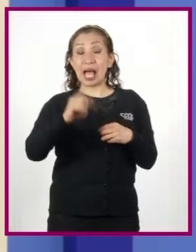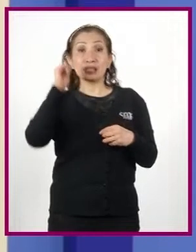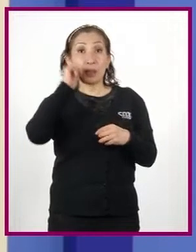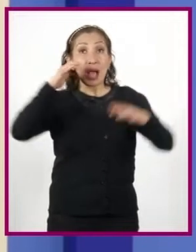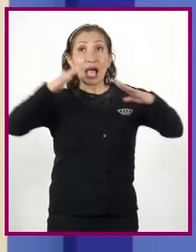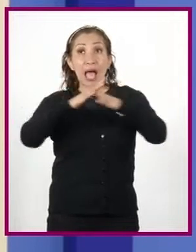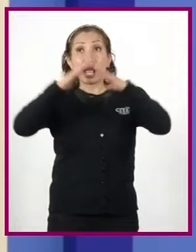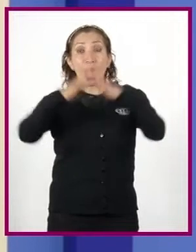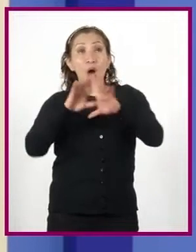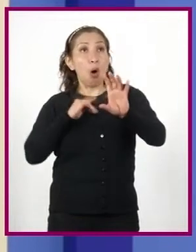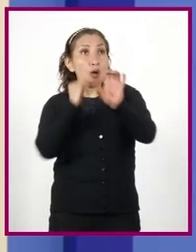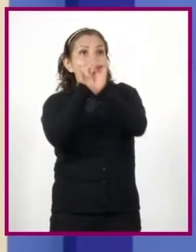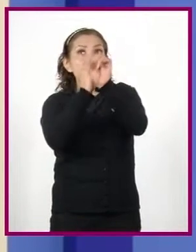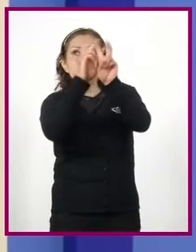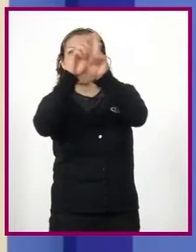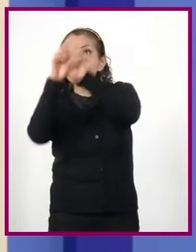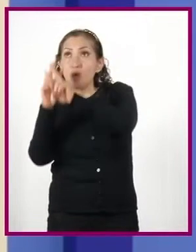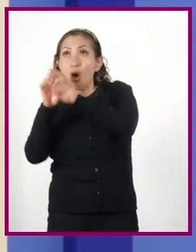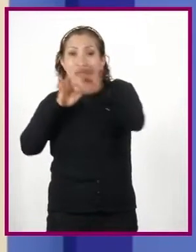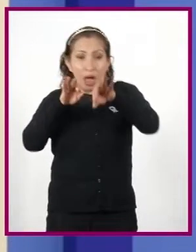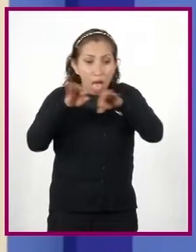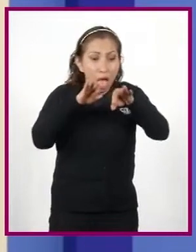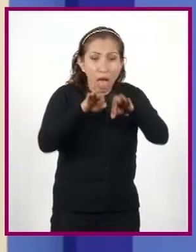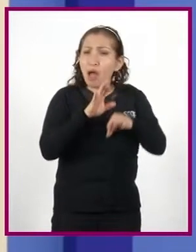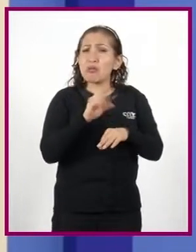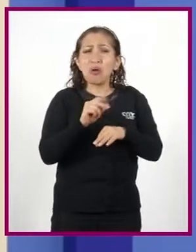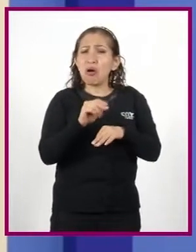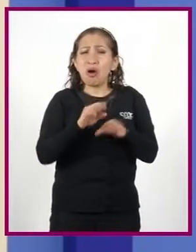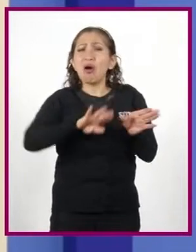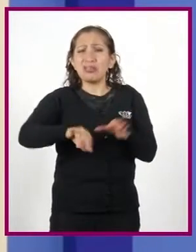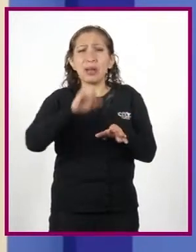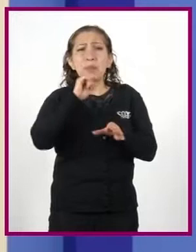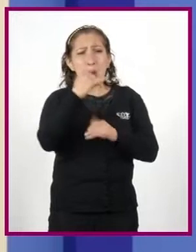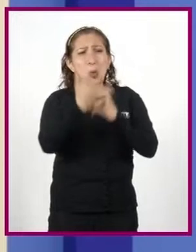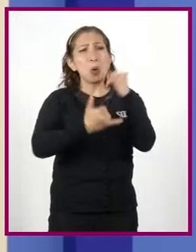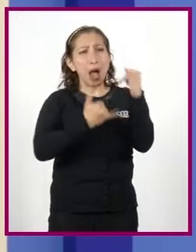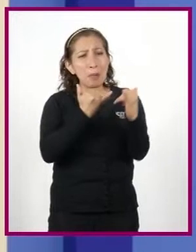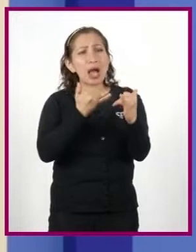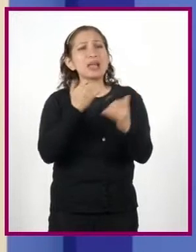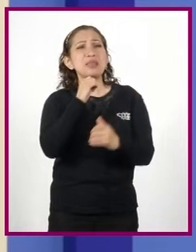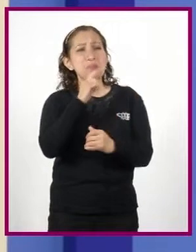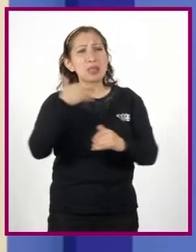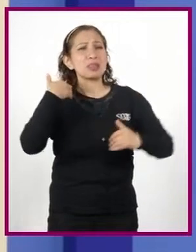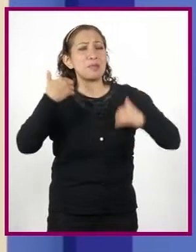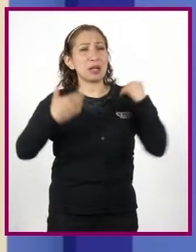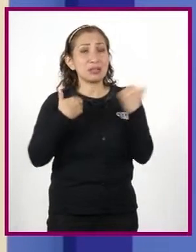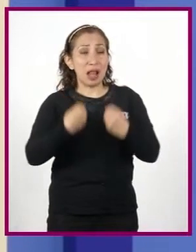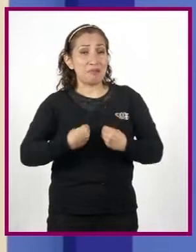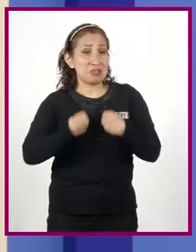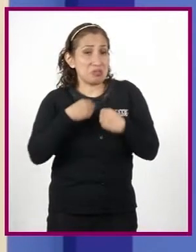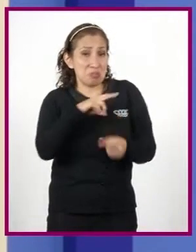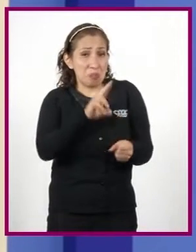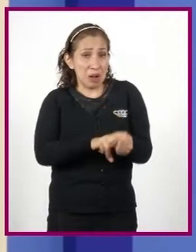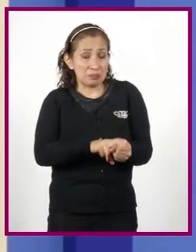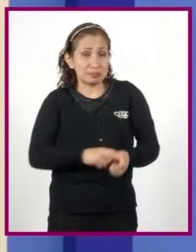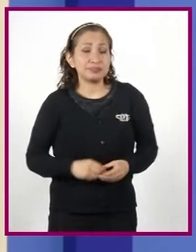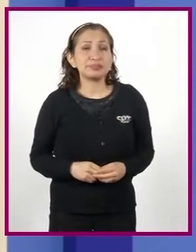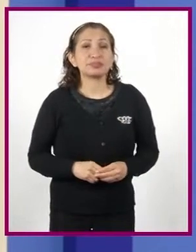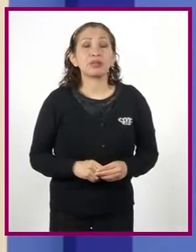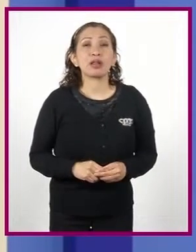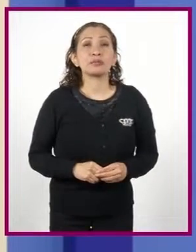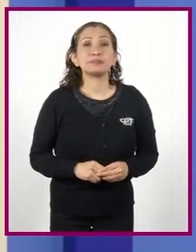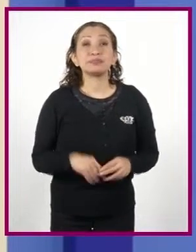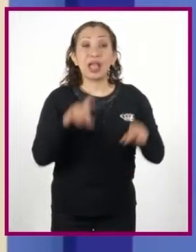los astros o trabajando. También tenían sus maneras de jugar y de divertirse en la vida diaria. En